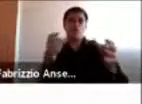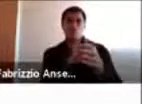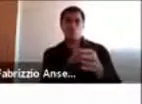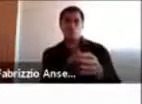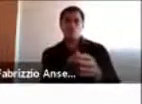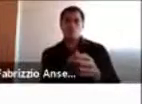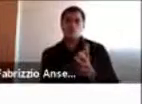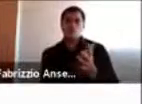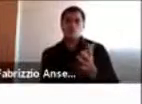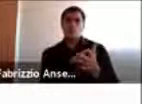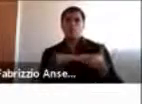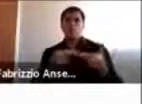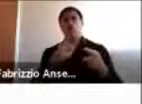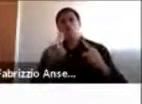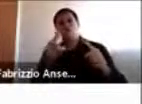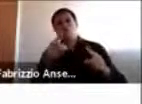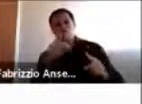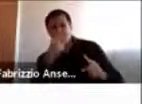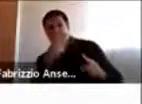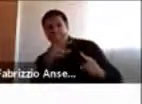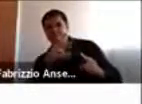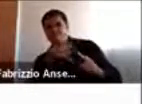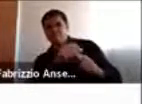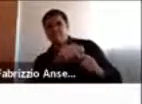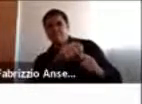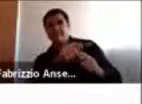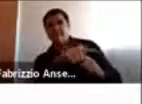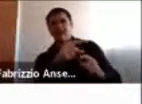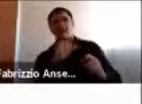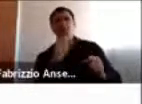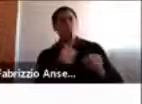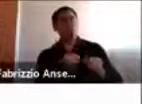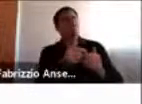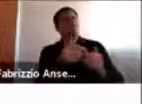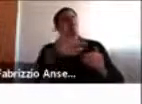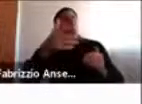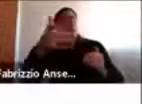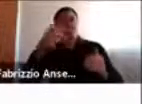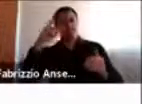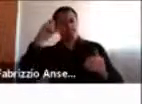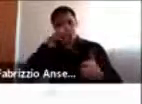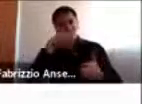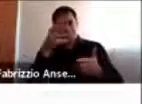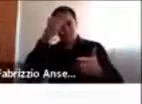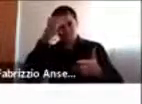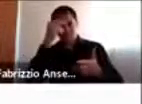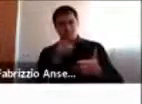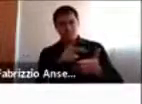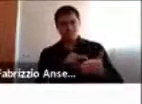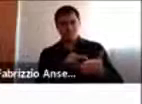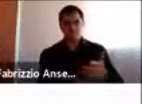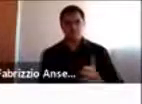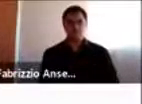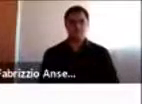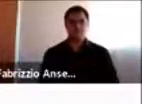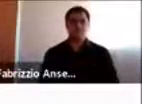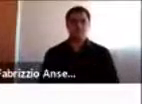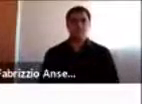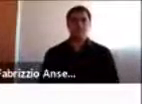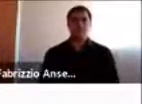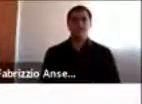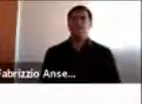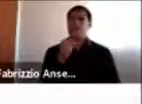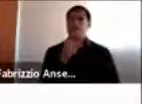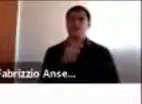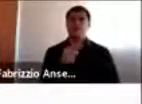más cognitivos y estos son bien interesantes porque se ha encontrado que van a ser aquellas variables que